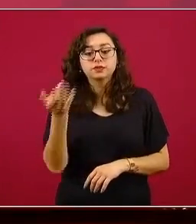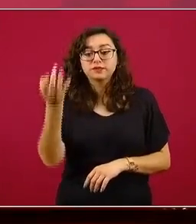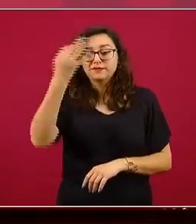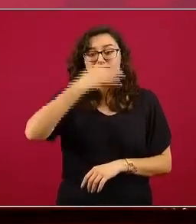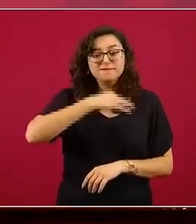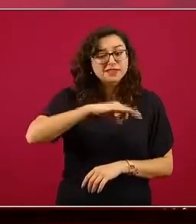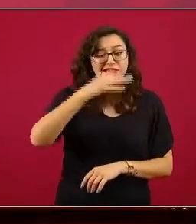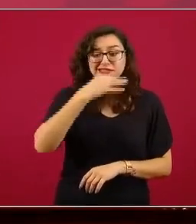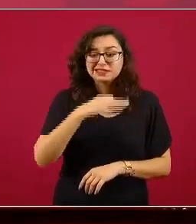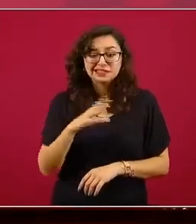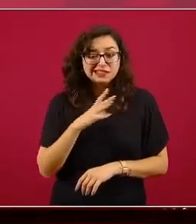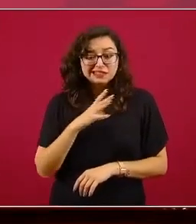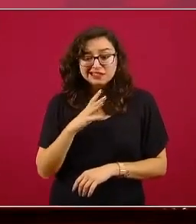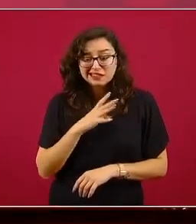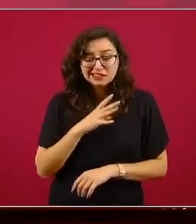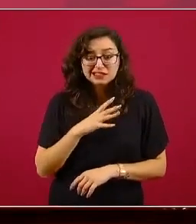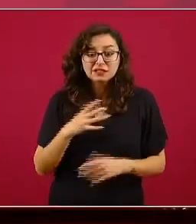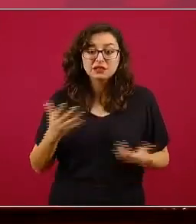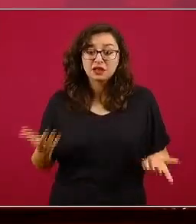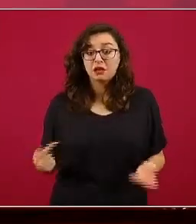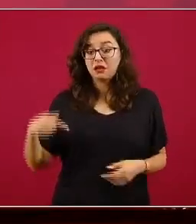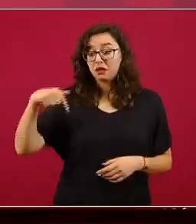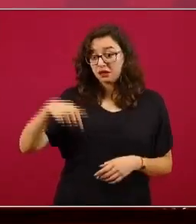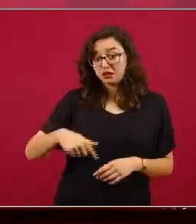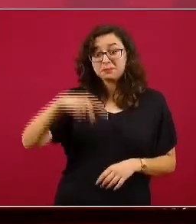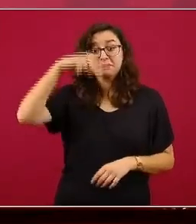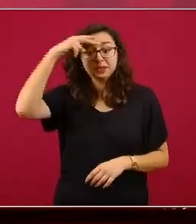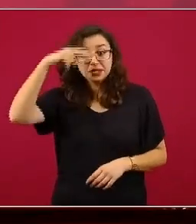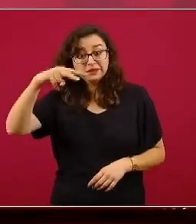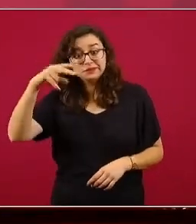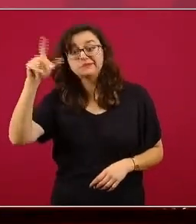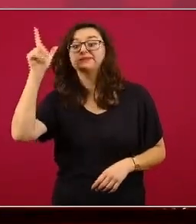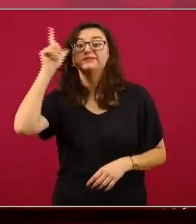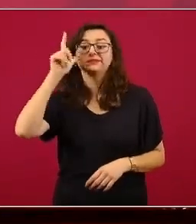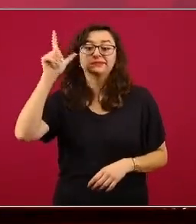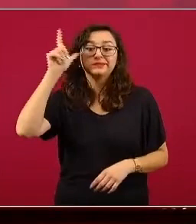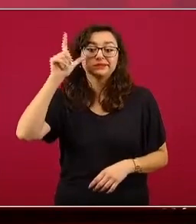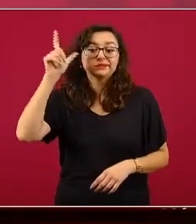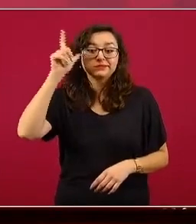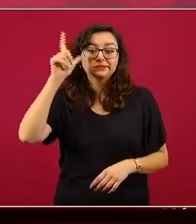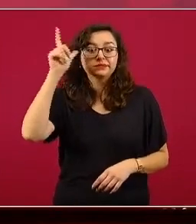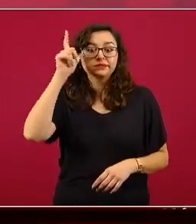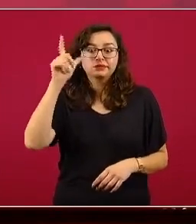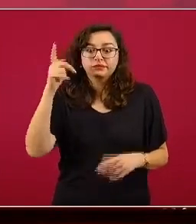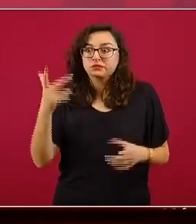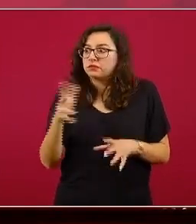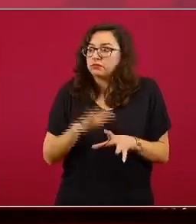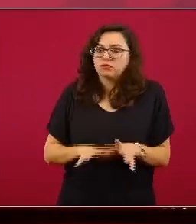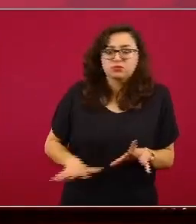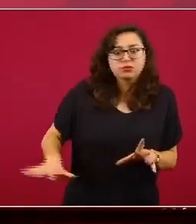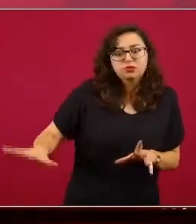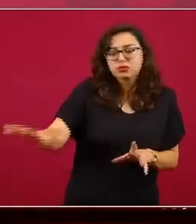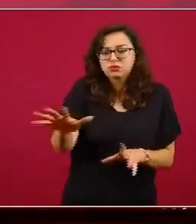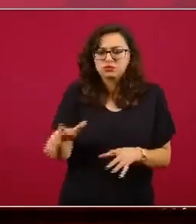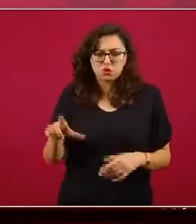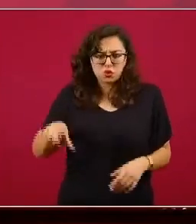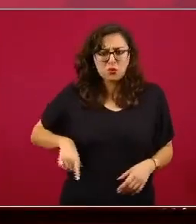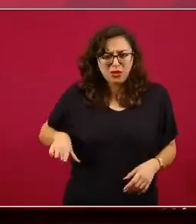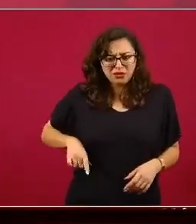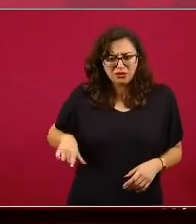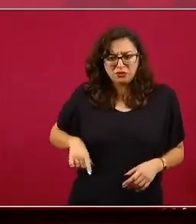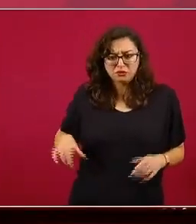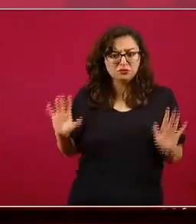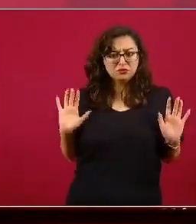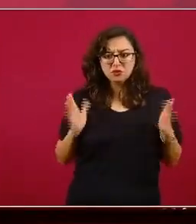ciertas festividades. En México, la Virgen de Guadalupe es una festividad social, no tiene nada que ver con el gobierno, somos un